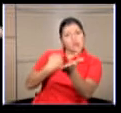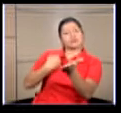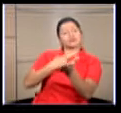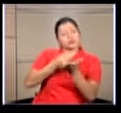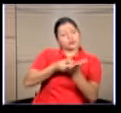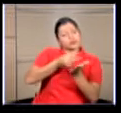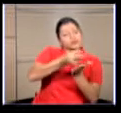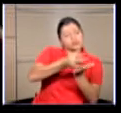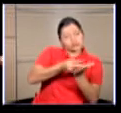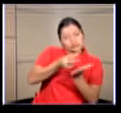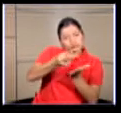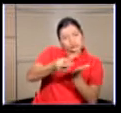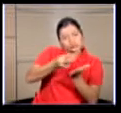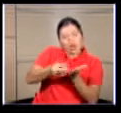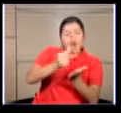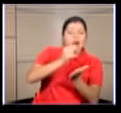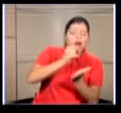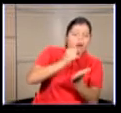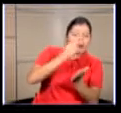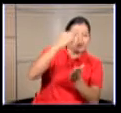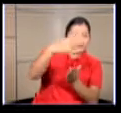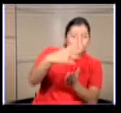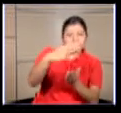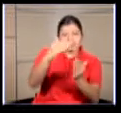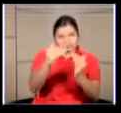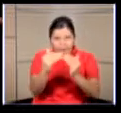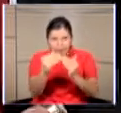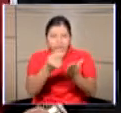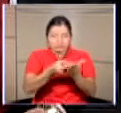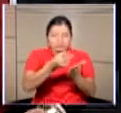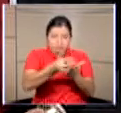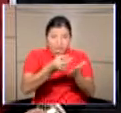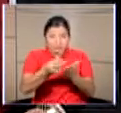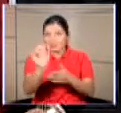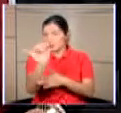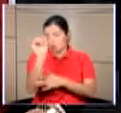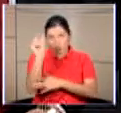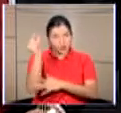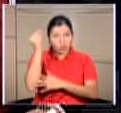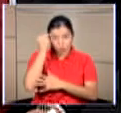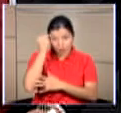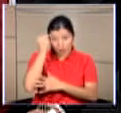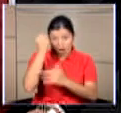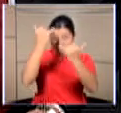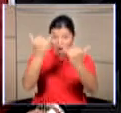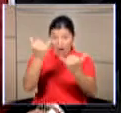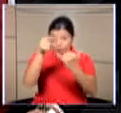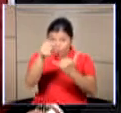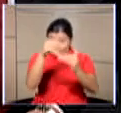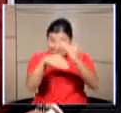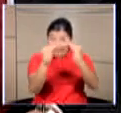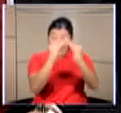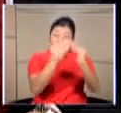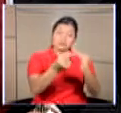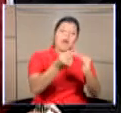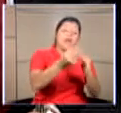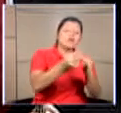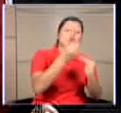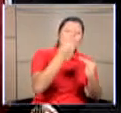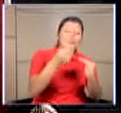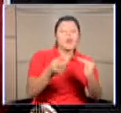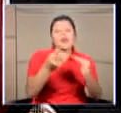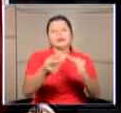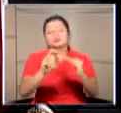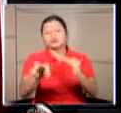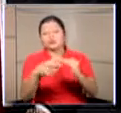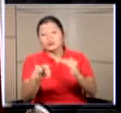distribuir de determinada manera. En este caso, digamos, igual que en sus casas, ustedes dicen tanto va a ser para comida, tanto para